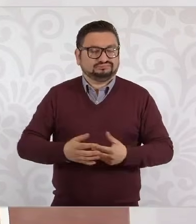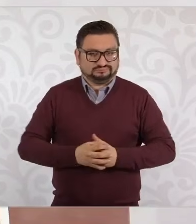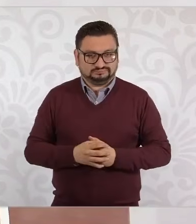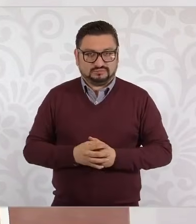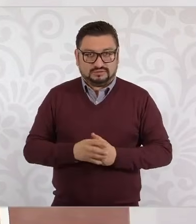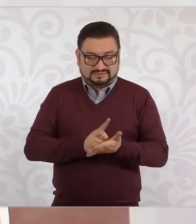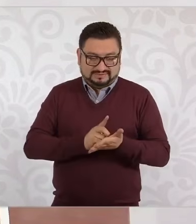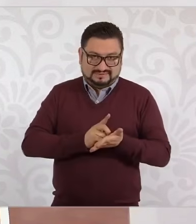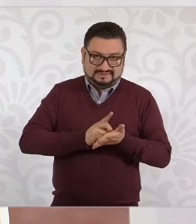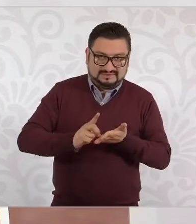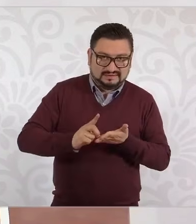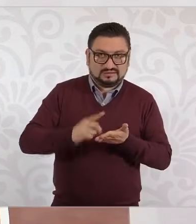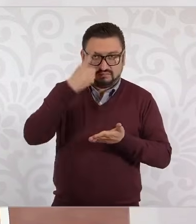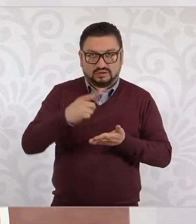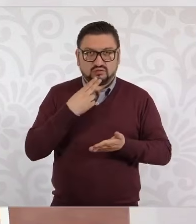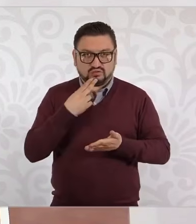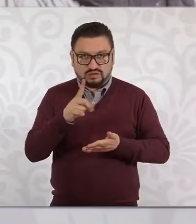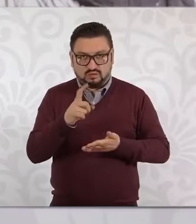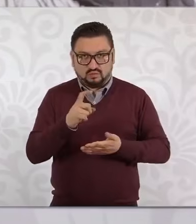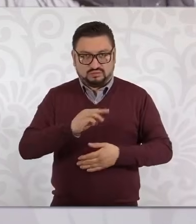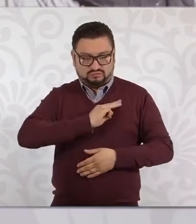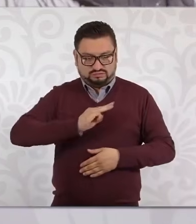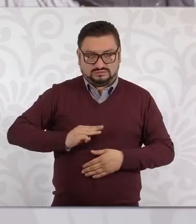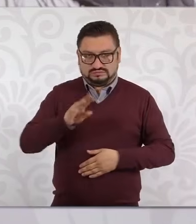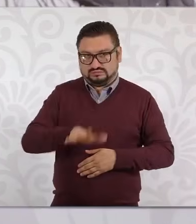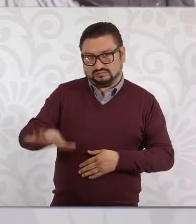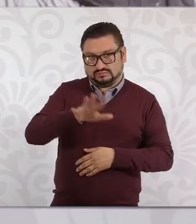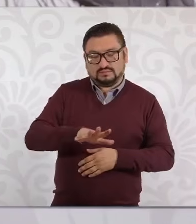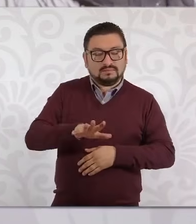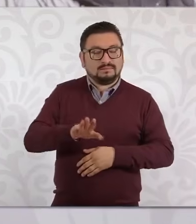los derechos de explotación de agua a los municipios de Baja California.